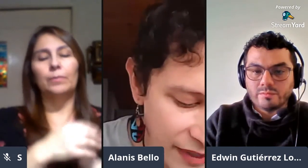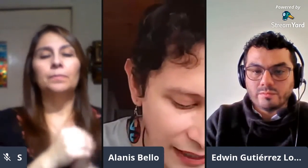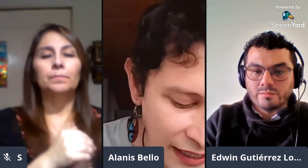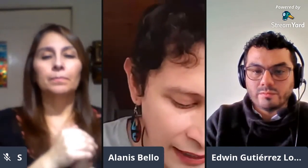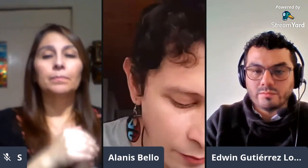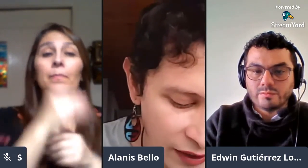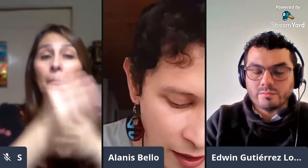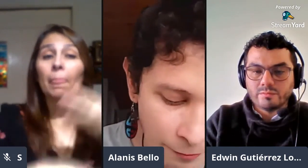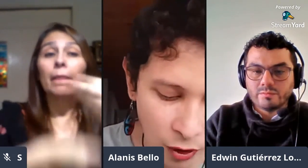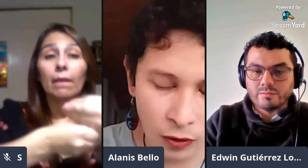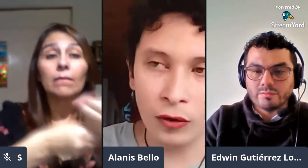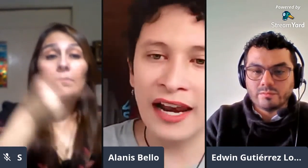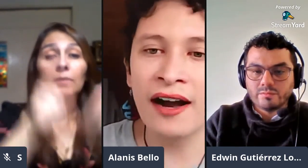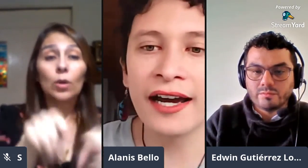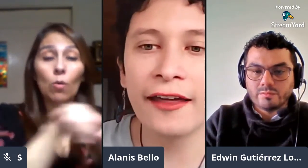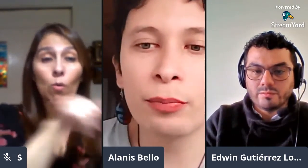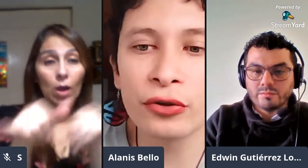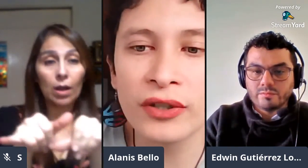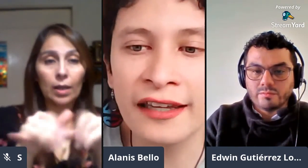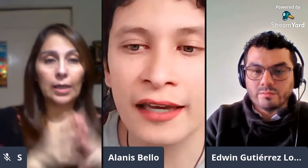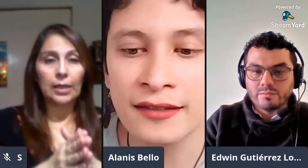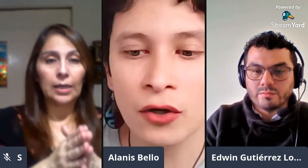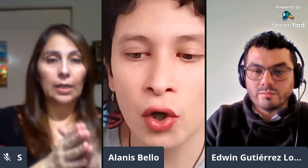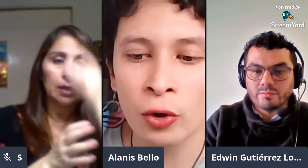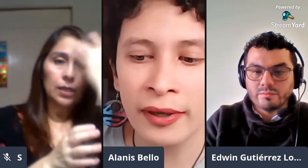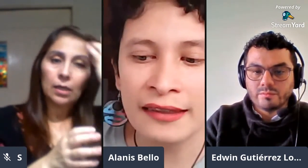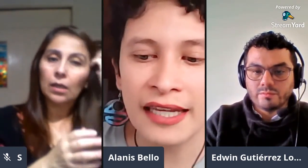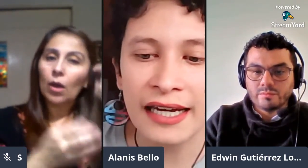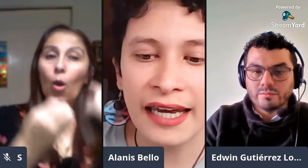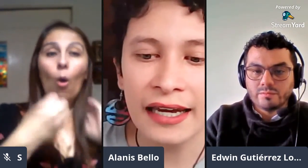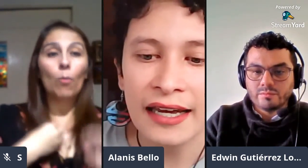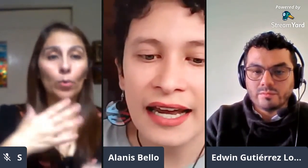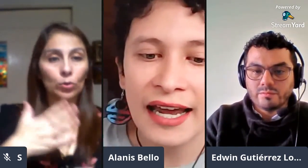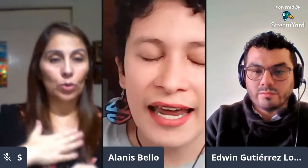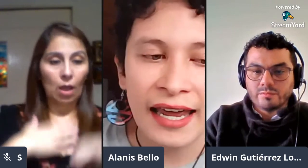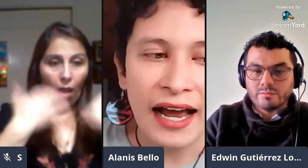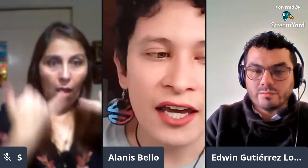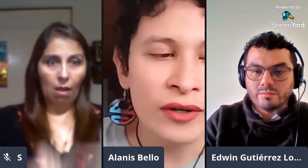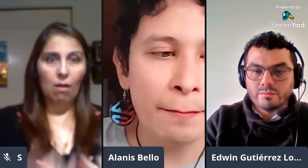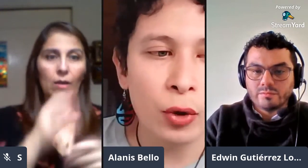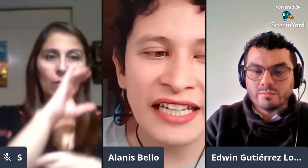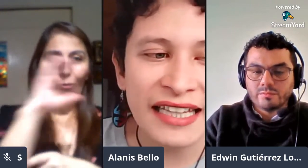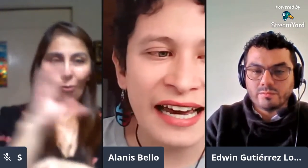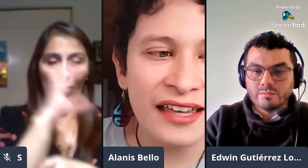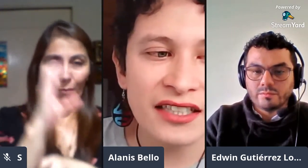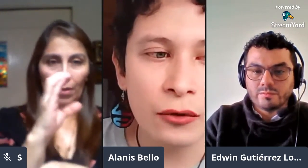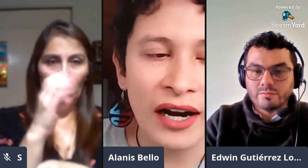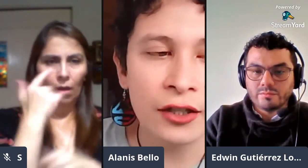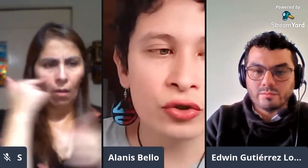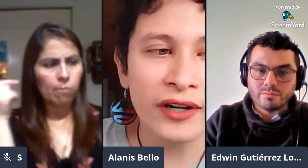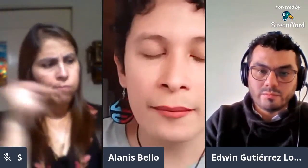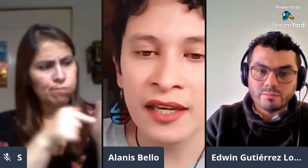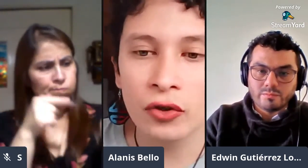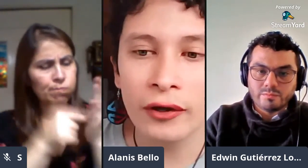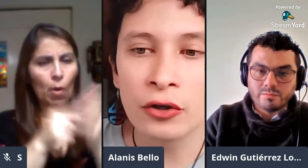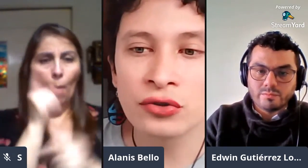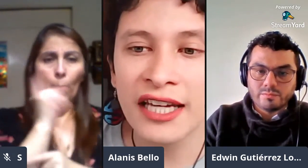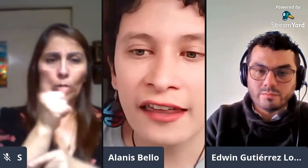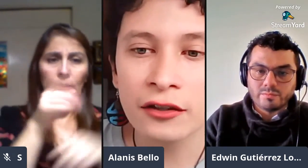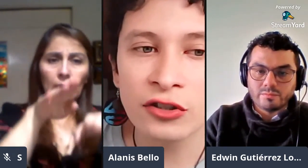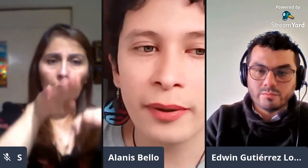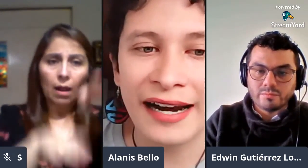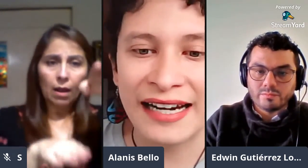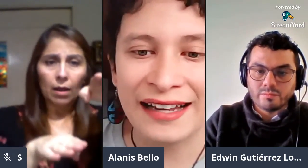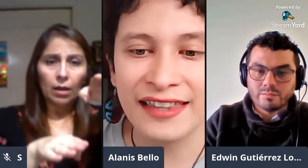que, por ejemplo, la Banca de Oportunidades de Colombia indica que hay una política desigual de otorgamiento de